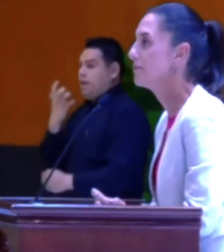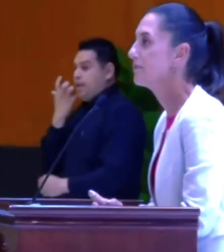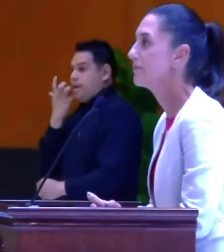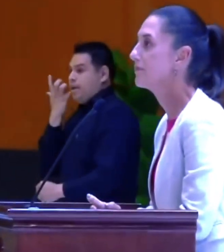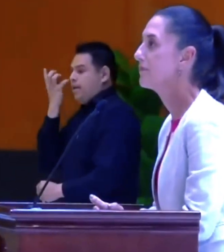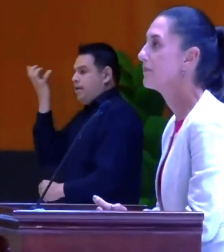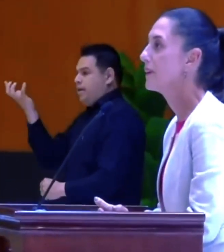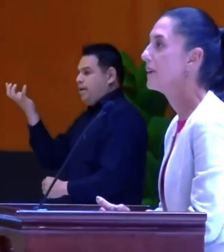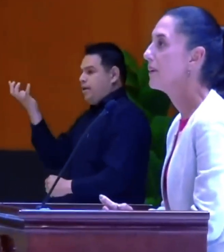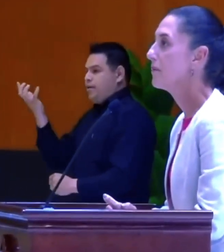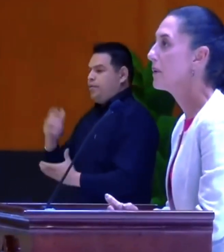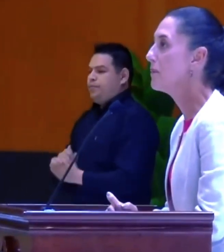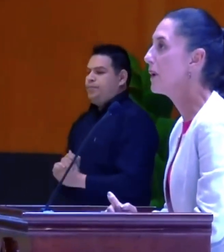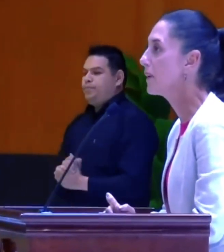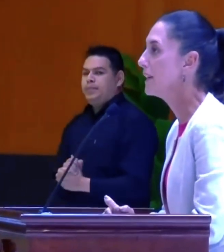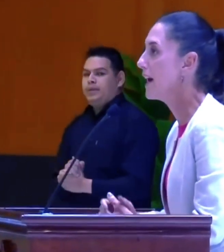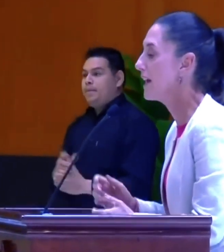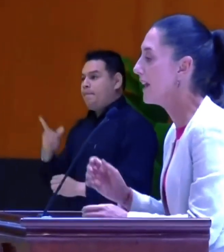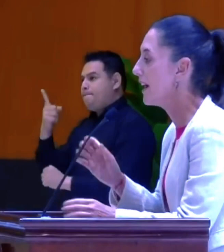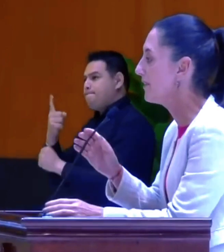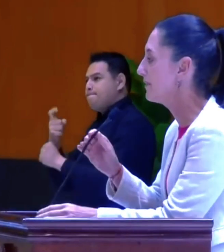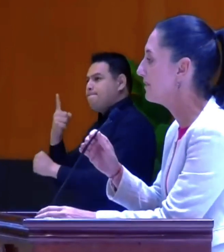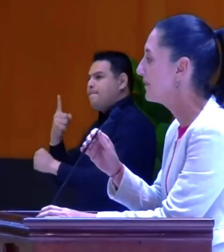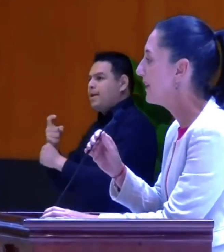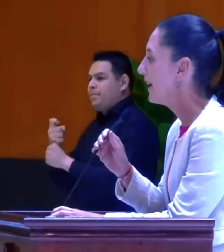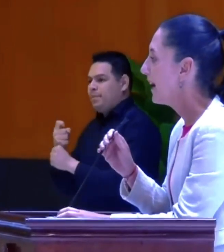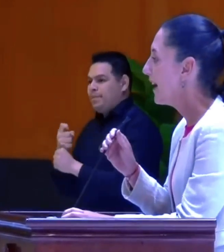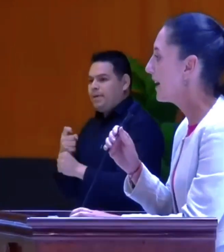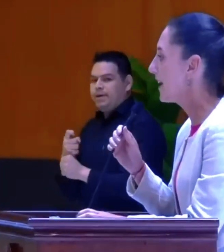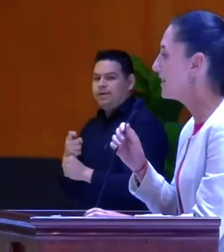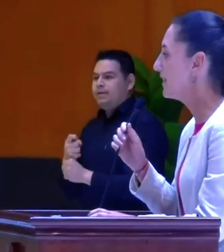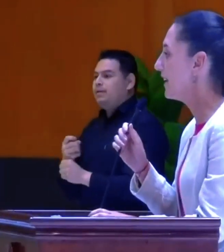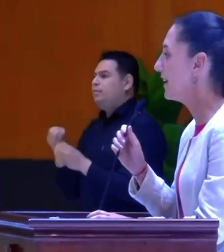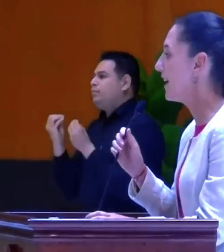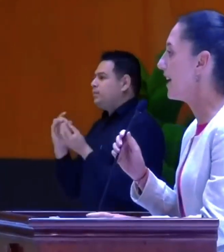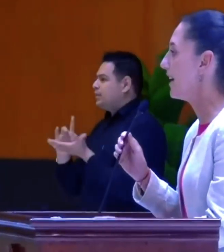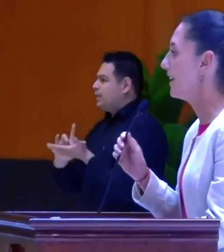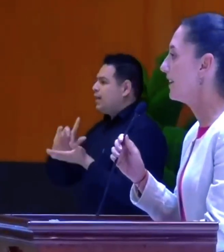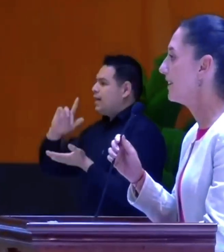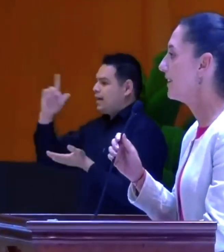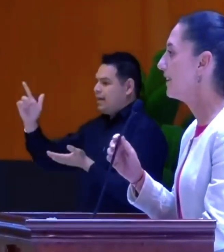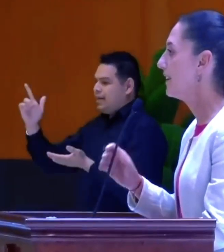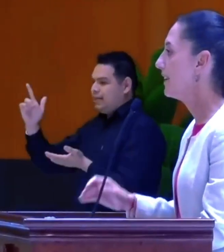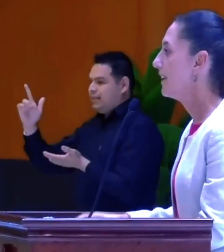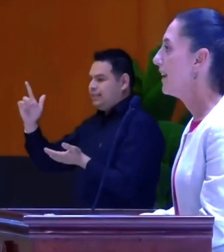Quiero, primero que nada, agradecer